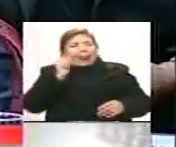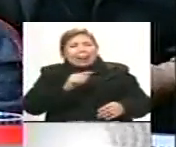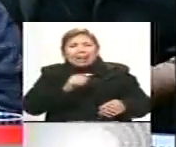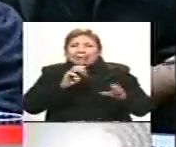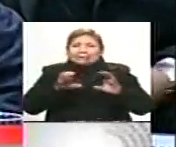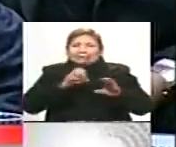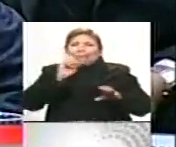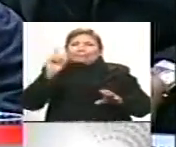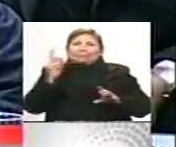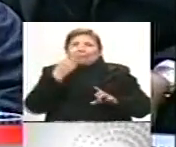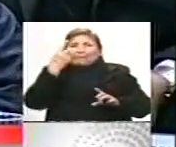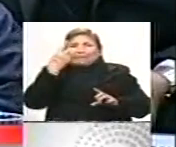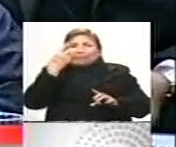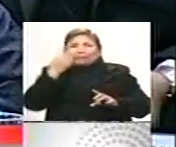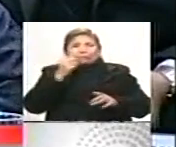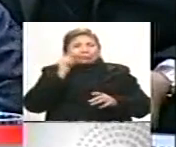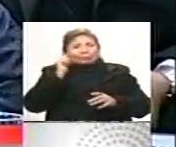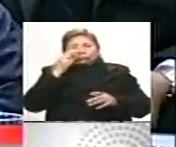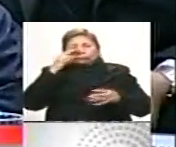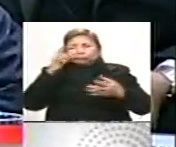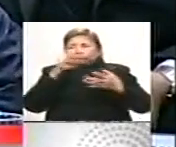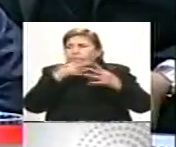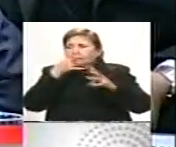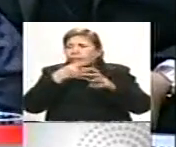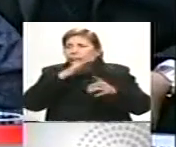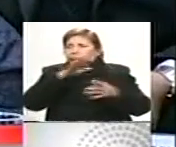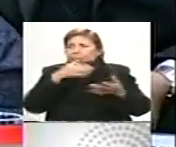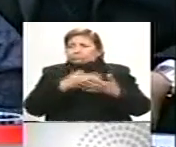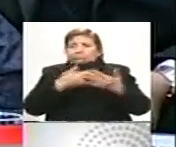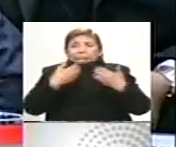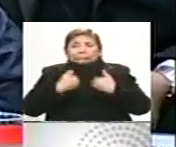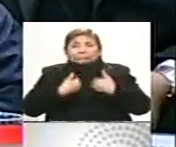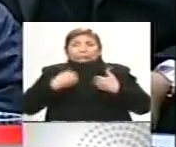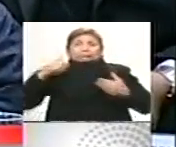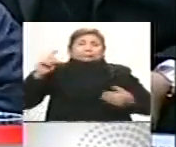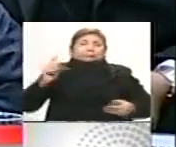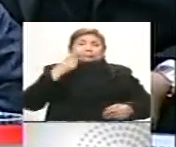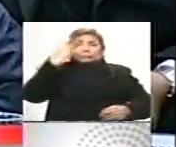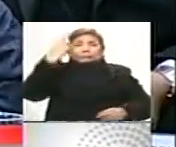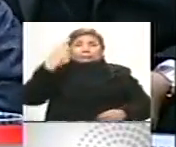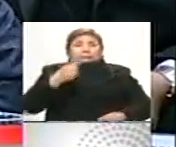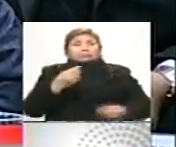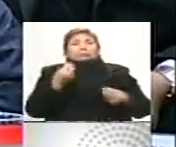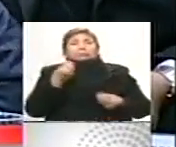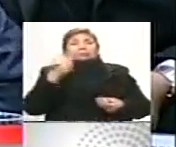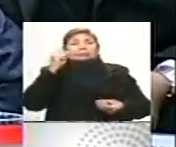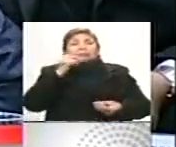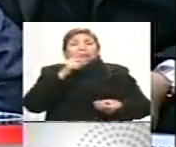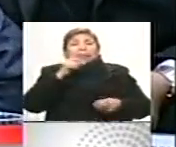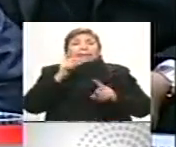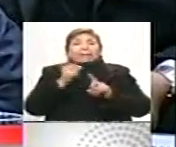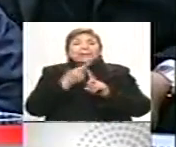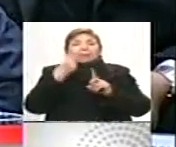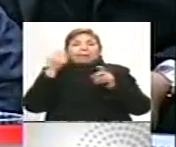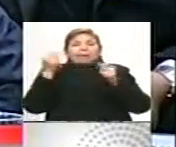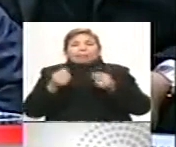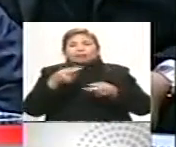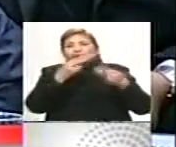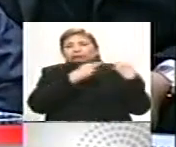Es el primer paso. Lo tiene que hacer el primer mandatario, porque la principal función